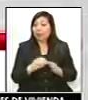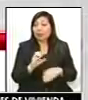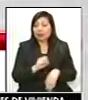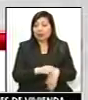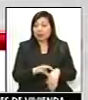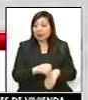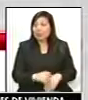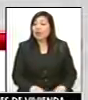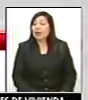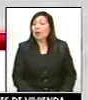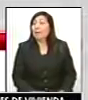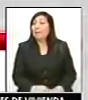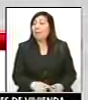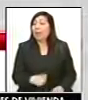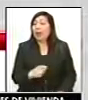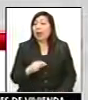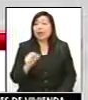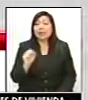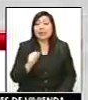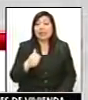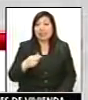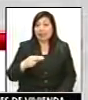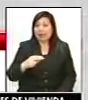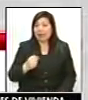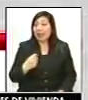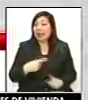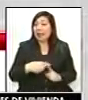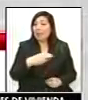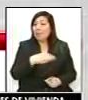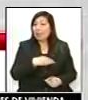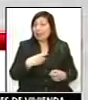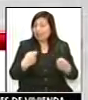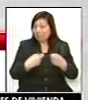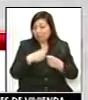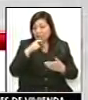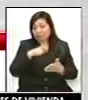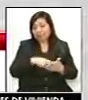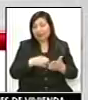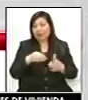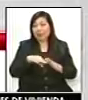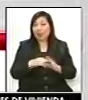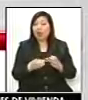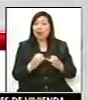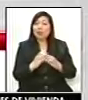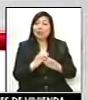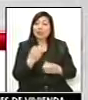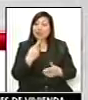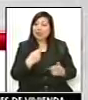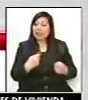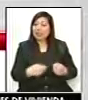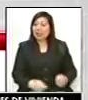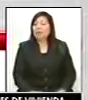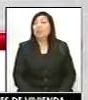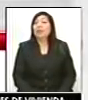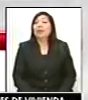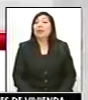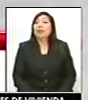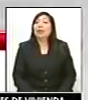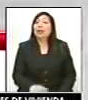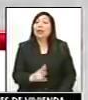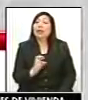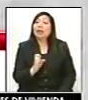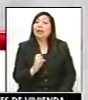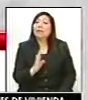de Proinversión; Pedro Emilio Sánchez Gamarra, exministro de Energía y Minas, integrante del Consejo Directivo de Proinversión; Rafael